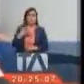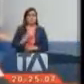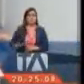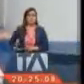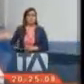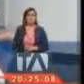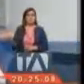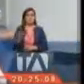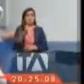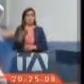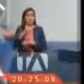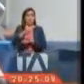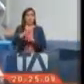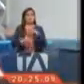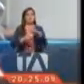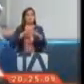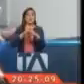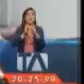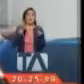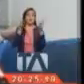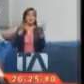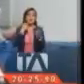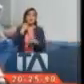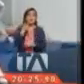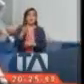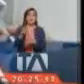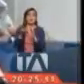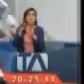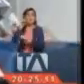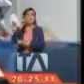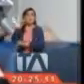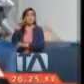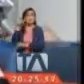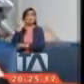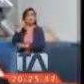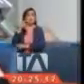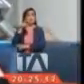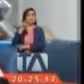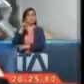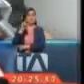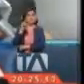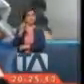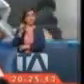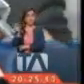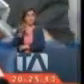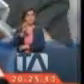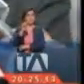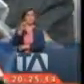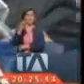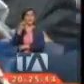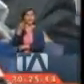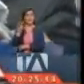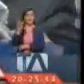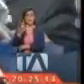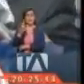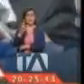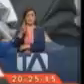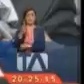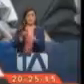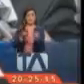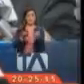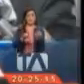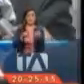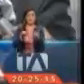recorte de prensa del diario El Universo que salió el día de ayer, donde la señora fiscal Diana Salazar efectivamente manifiesta que, analizado el